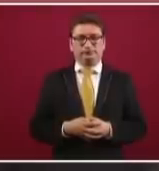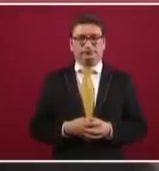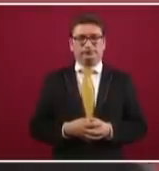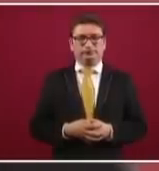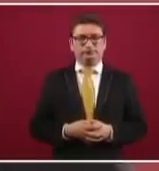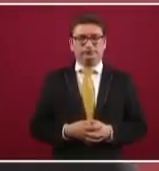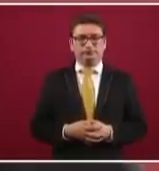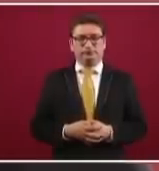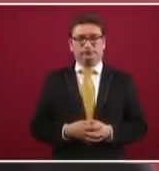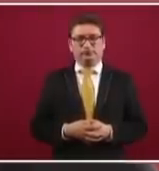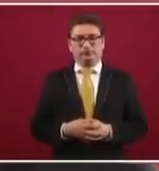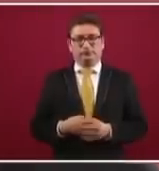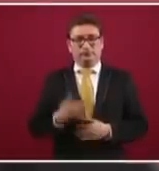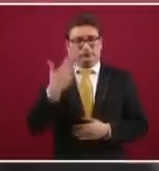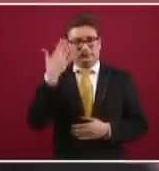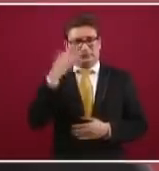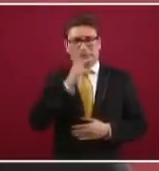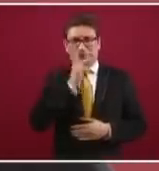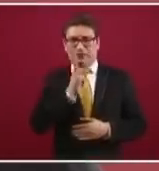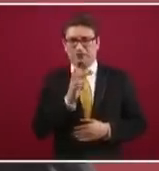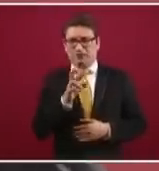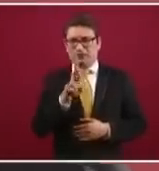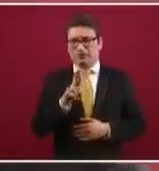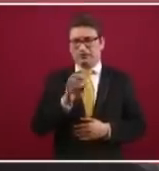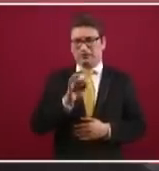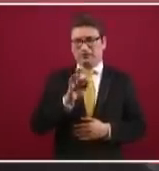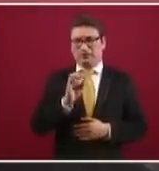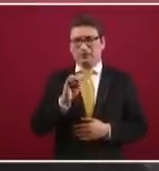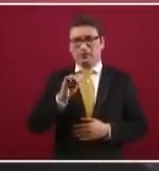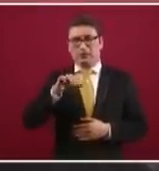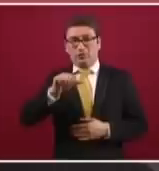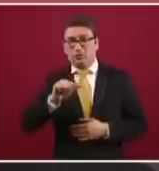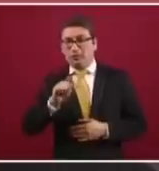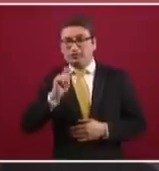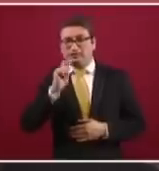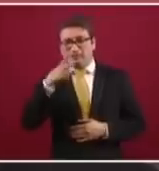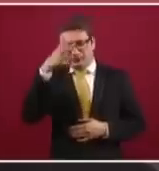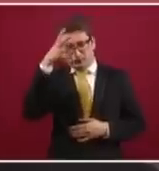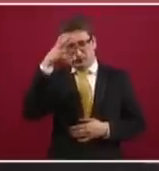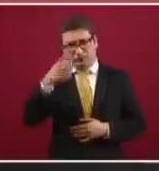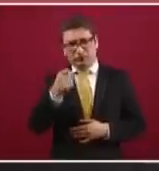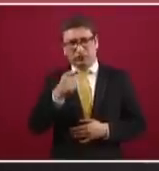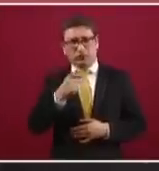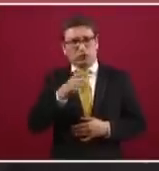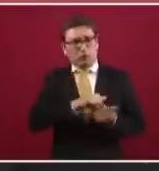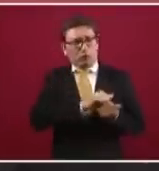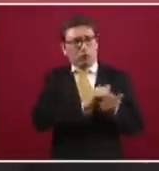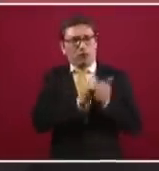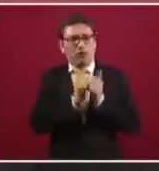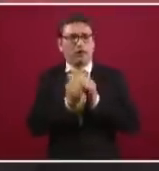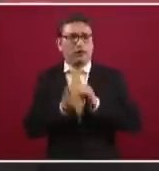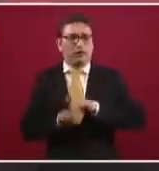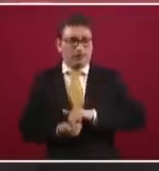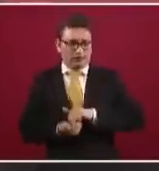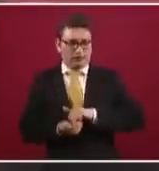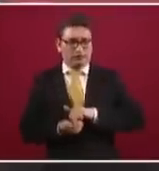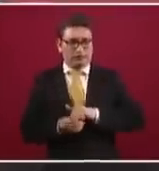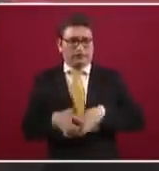es un término, es un concepto que significa cambio de forma, cambiar la forma.